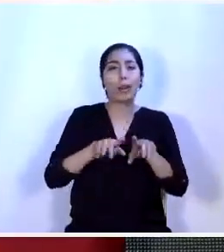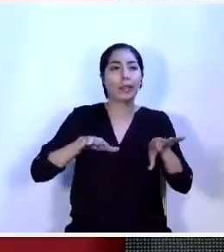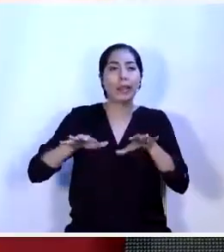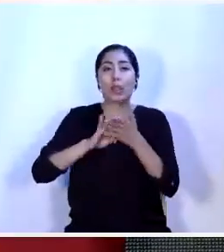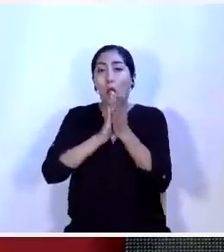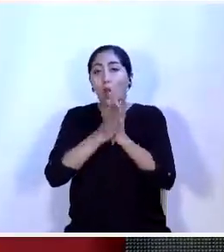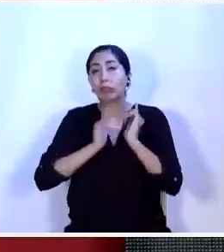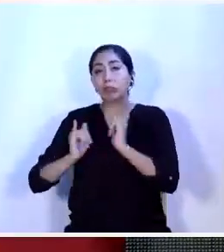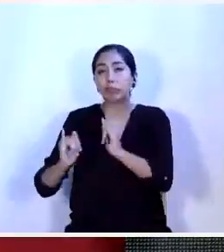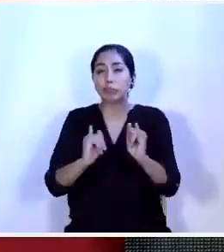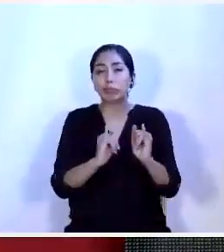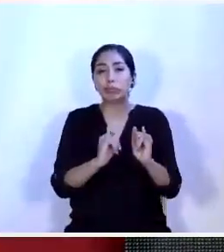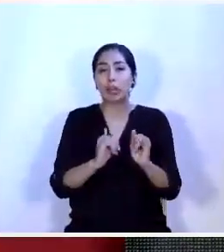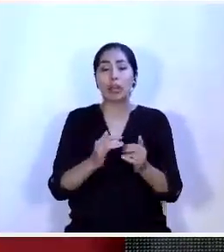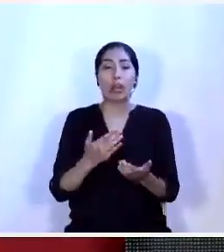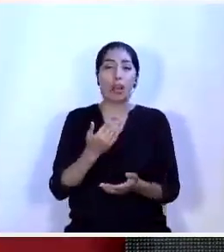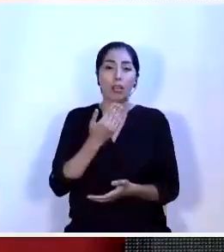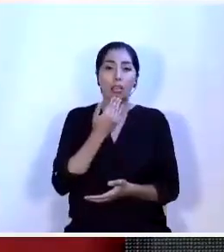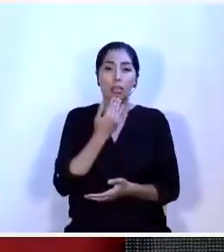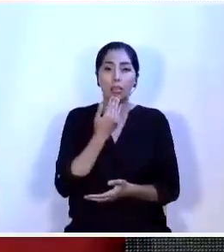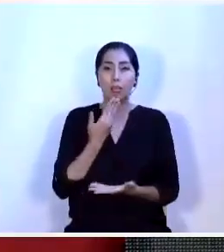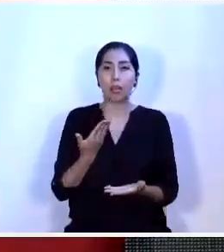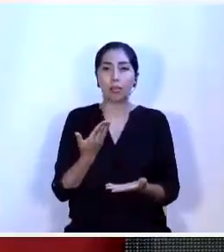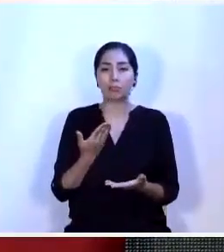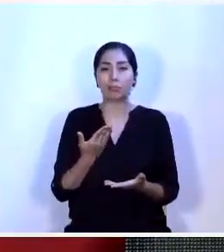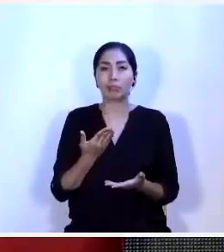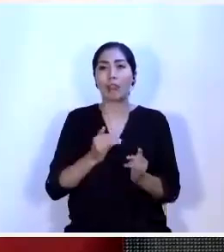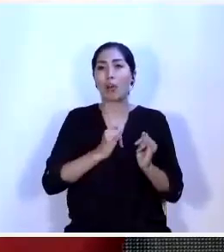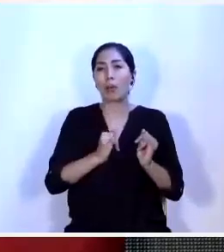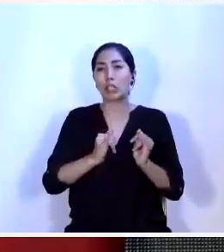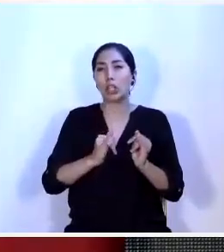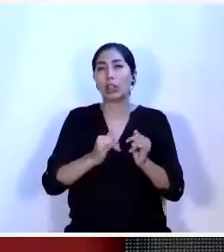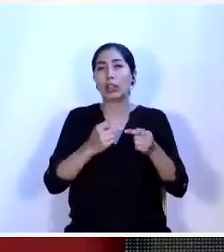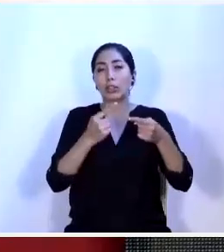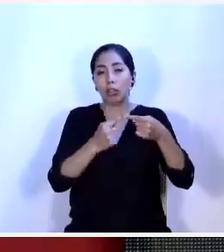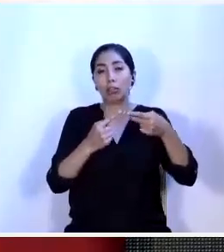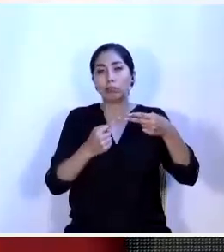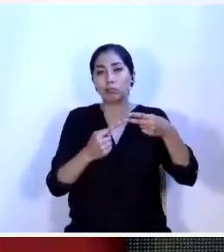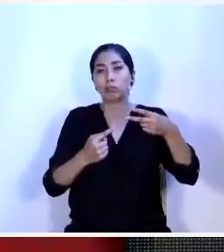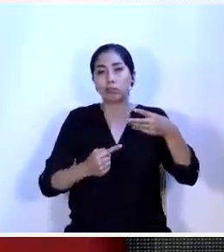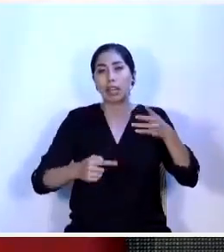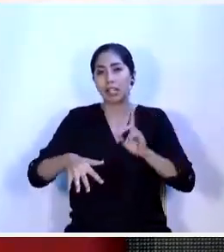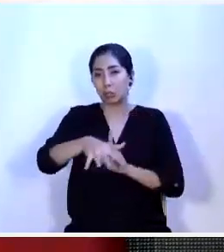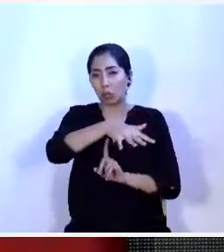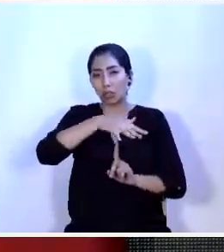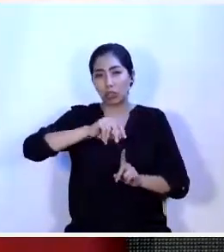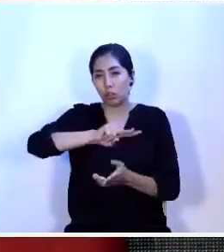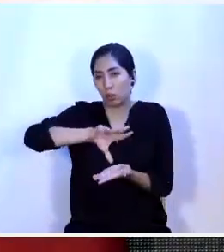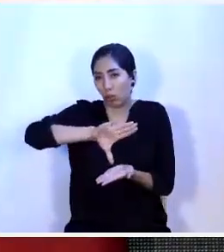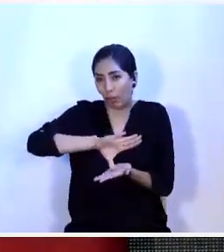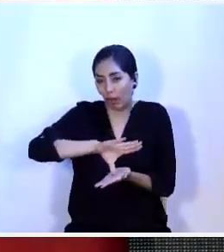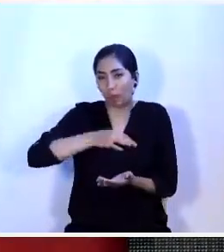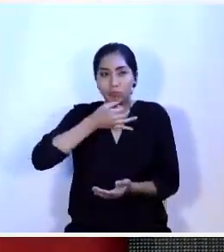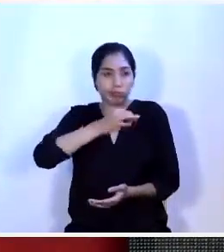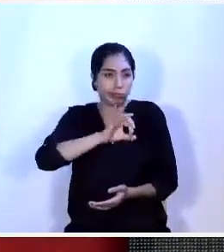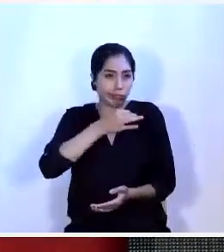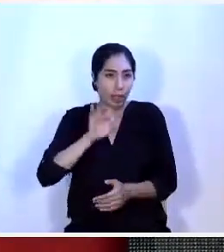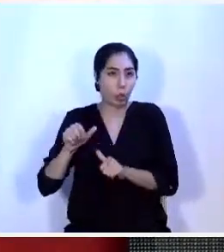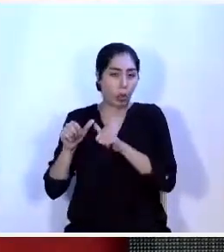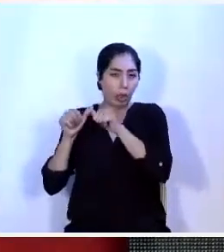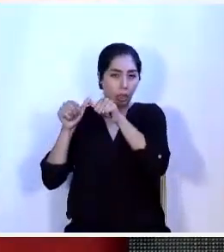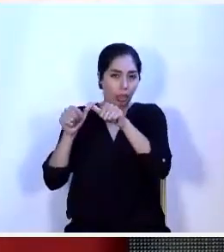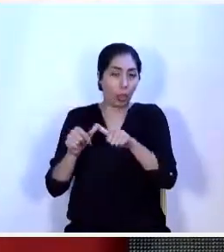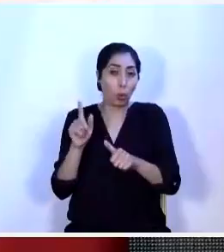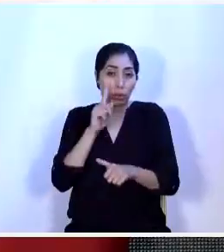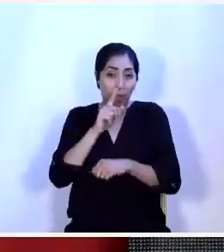tampoco un relato detallado de todos los hechos que han acontecido en nuestro país durante